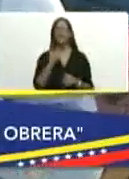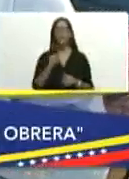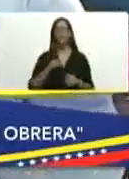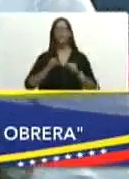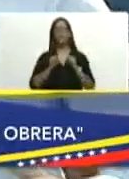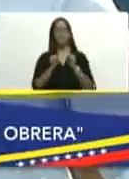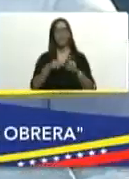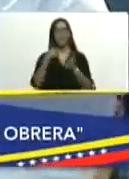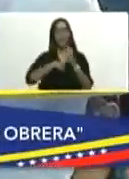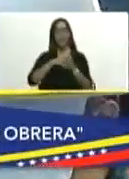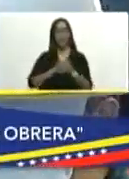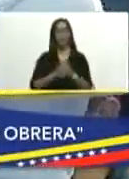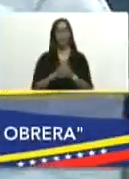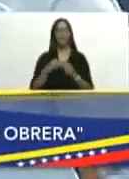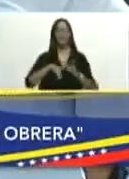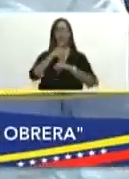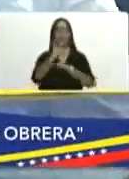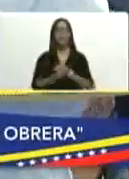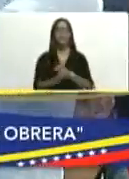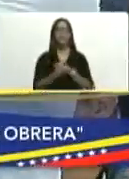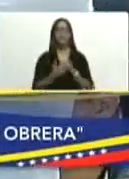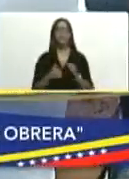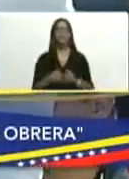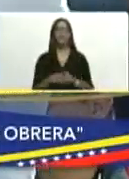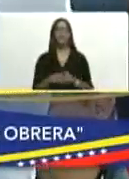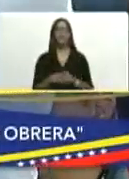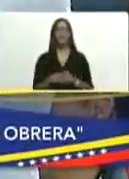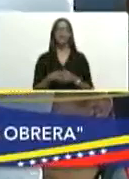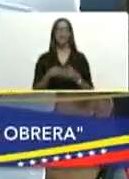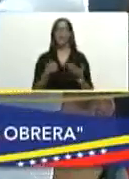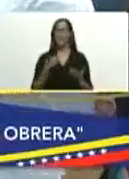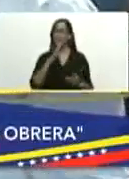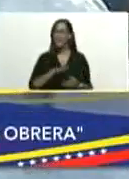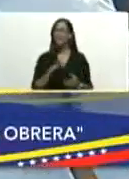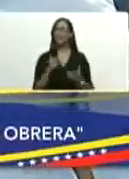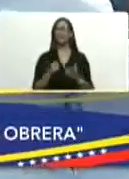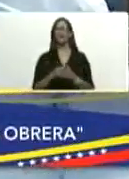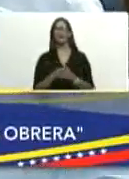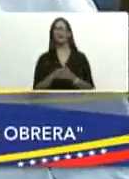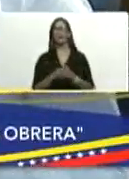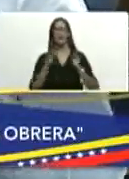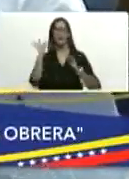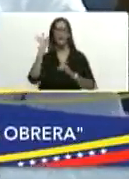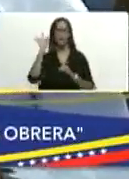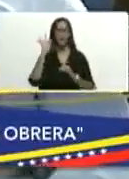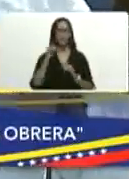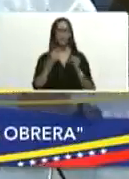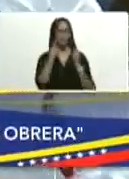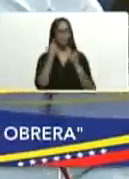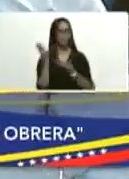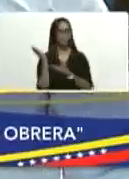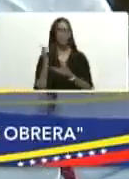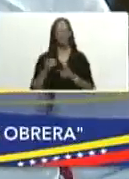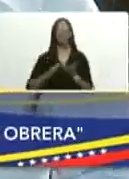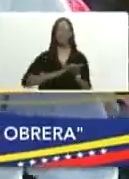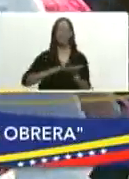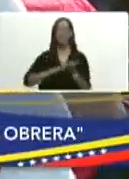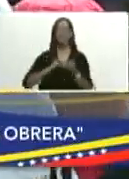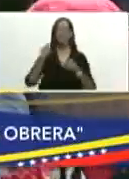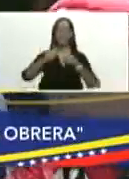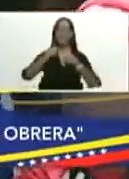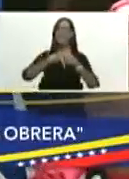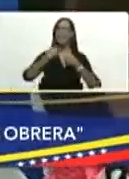en lucha el proyecto que trae que está en el stand de la expo cbt es la recuperación del gas